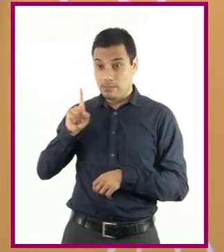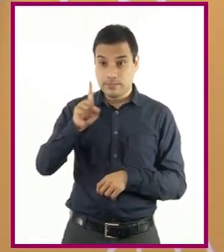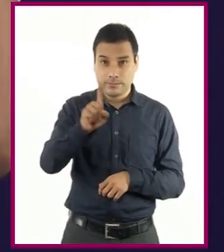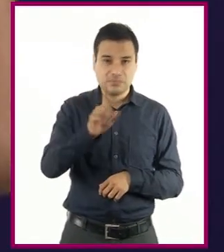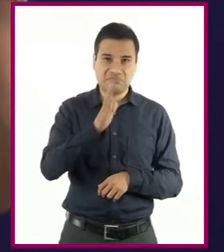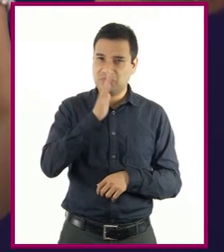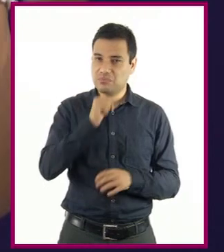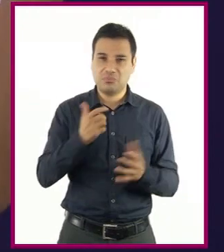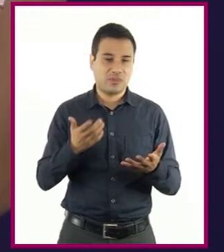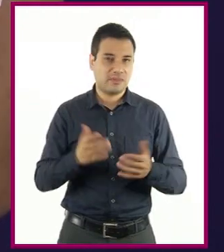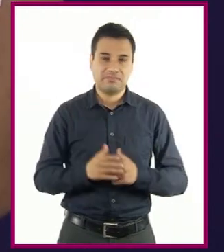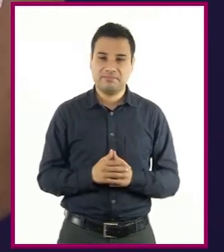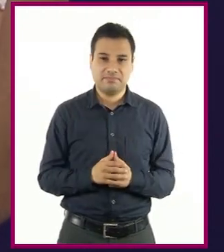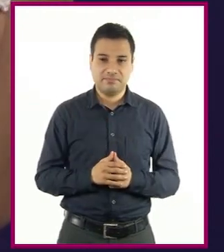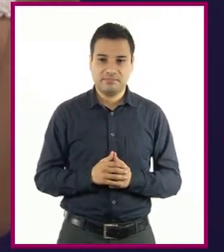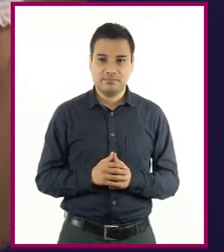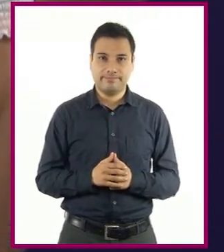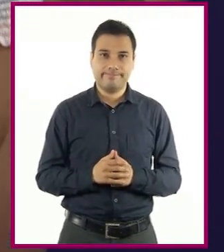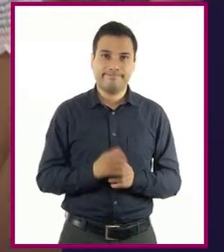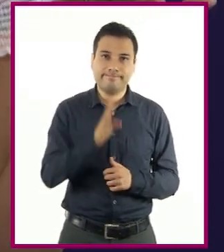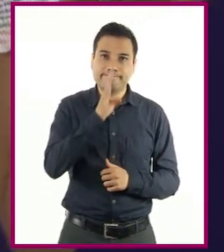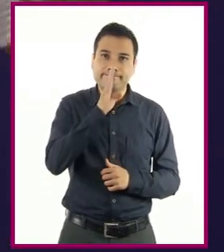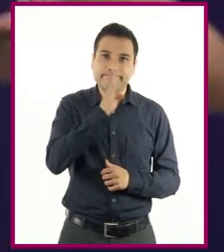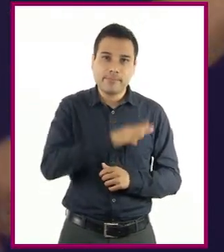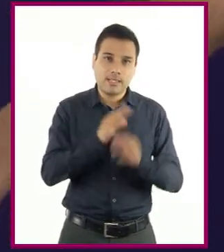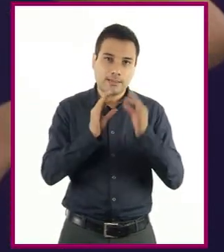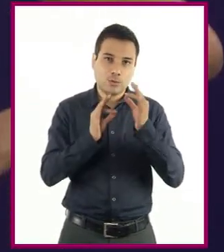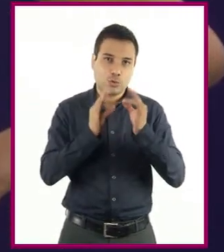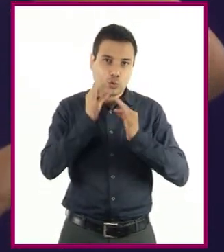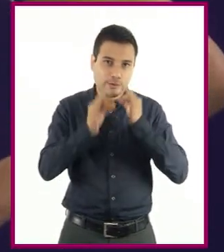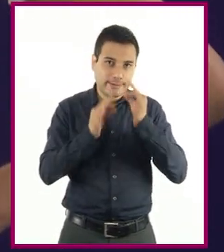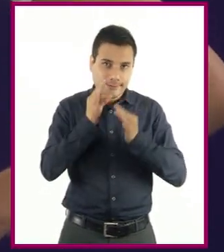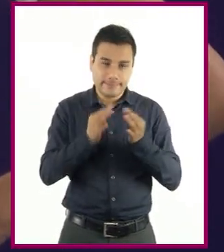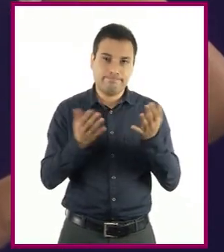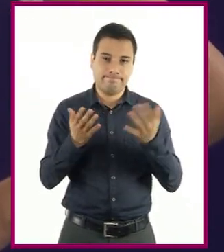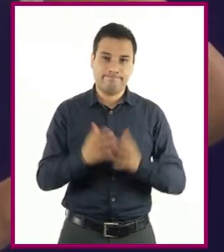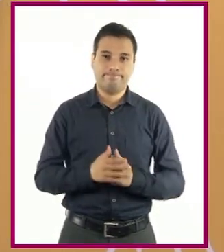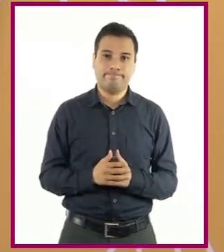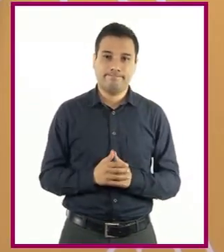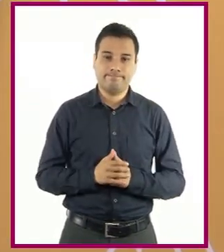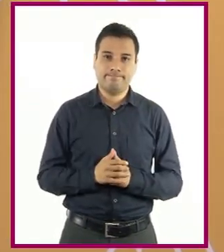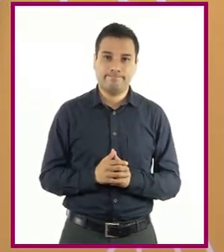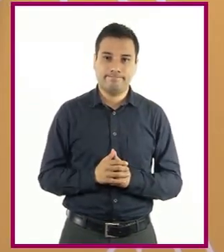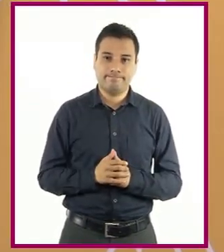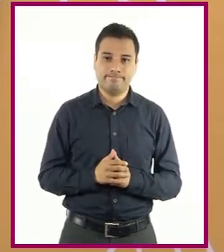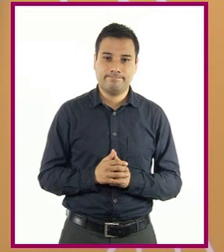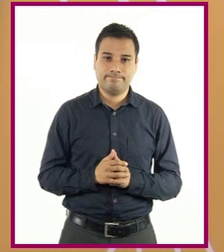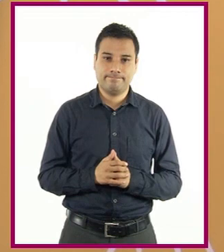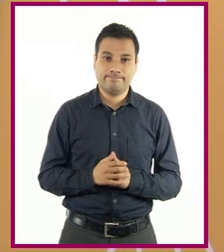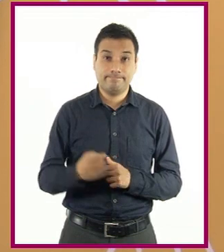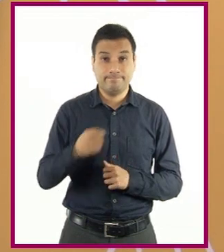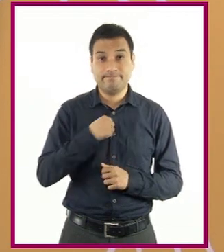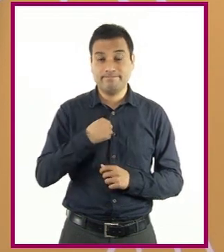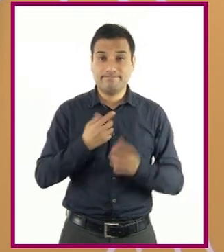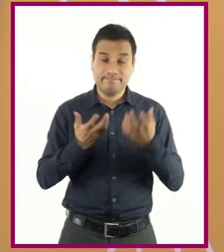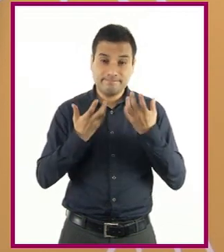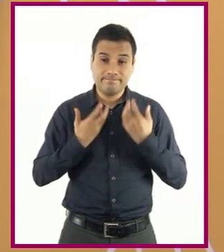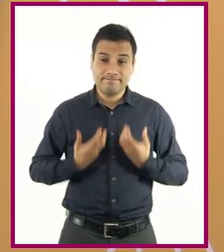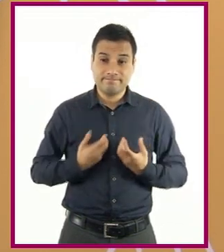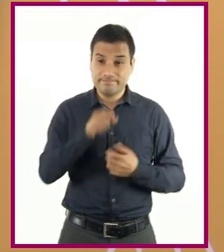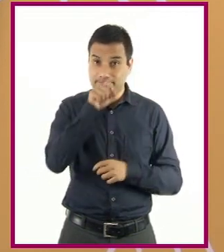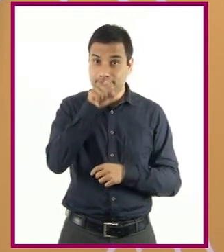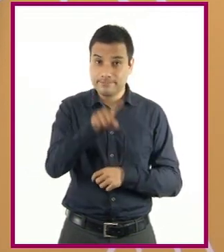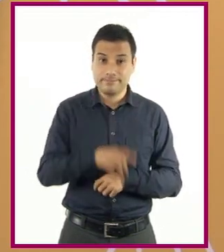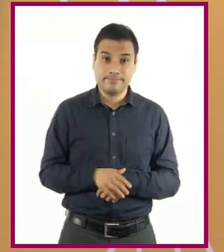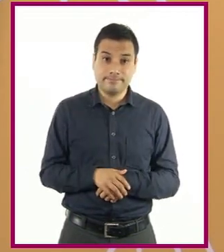tiempo. Una mala noticia para los amantes de la ciencia ficción. Hasta para mí fue una mala noticia. Sin